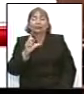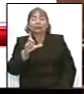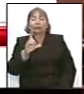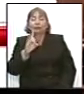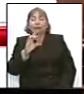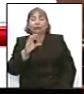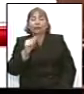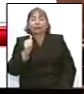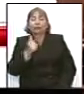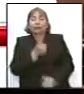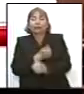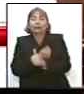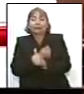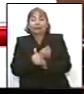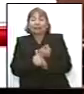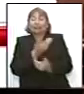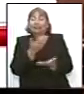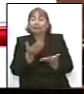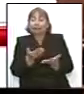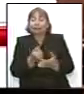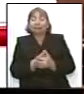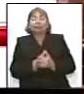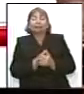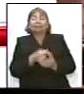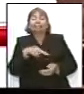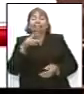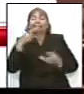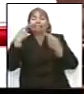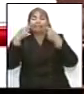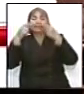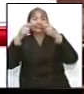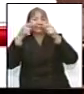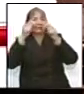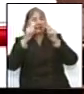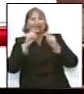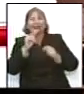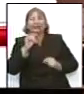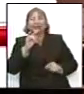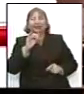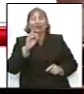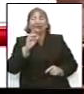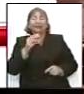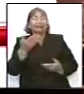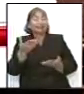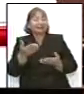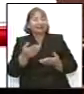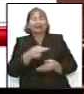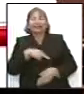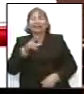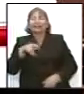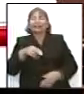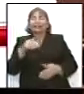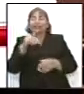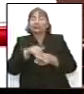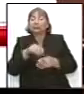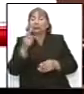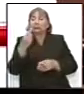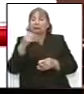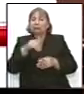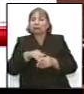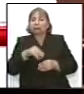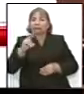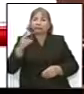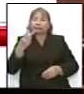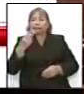departamento de Ayacucho, en el Plan Estratégico Regional de Turismo PERTUR, del Gobierno Regional de Ayacucho, aprobado en primera votación y exonerado de